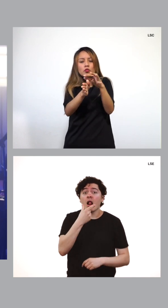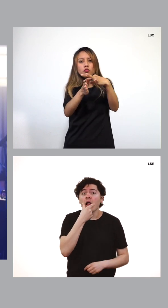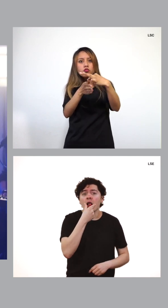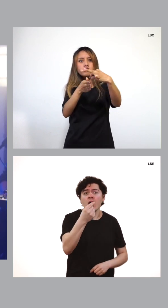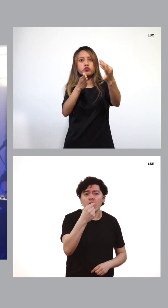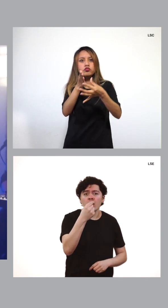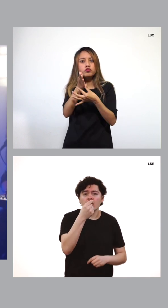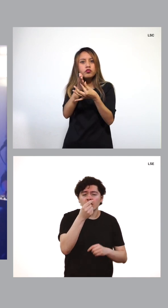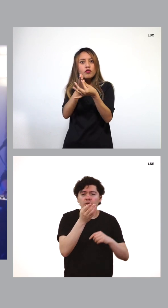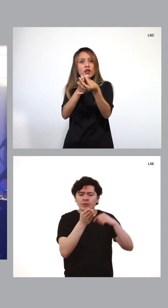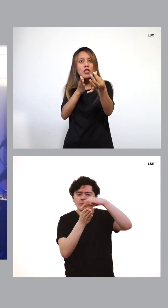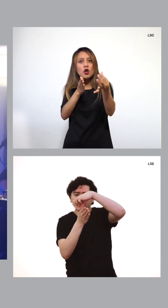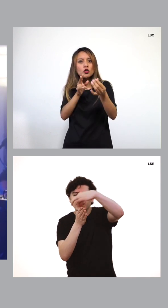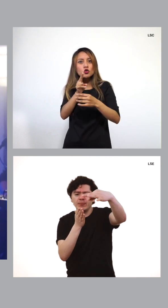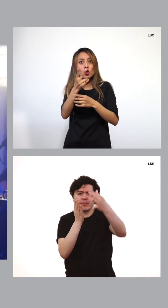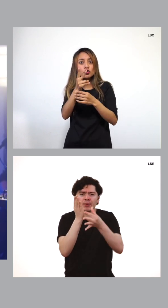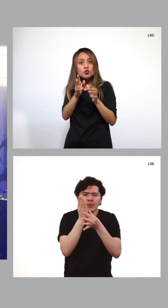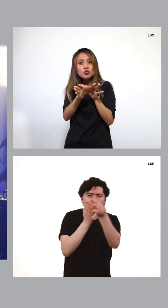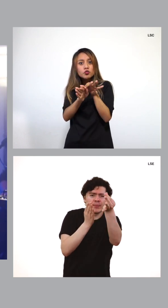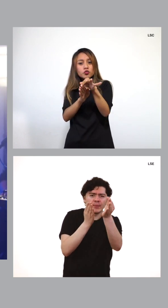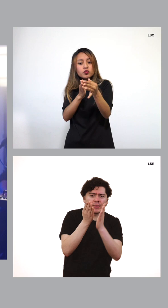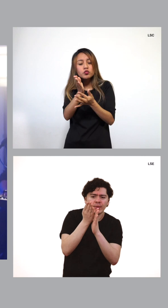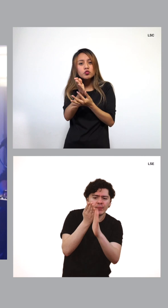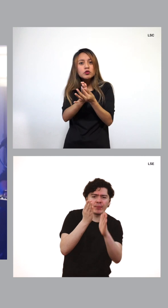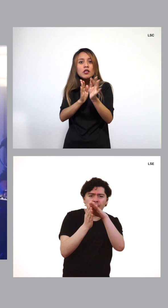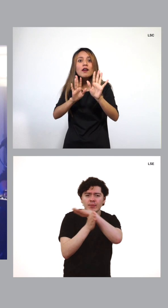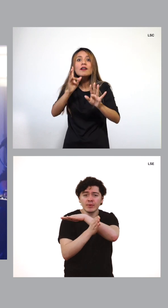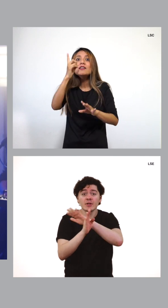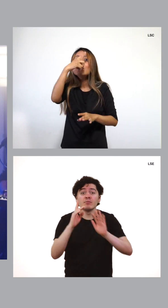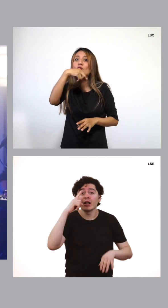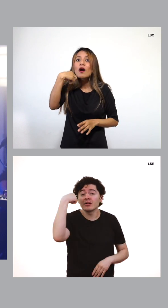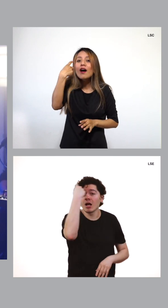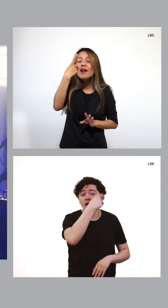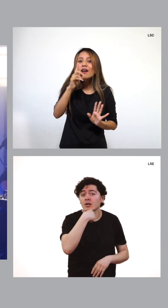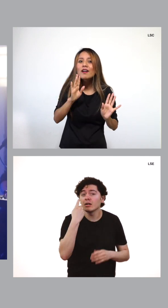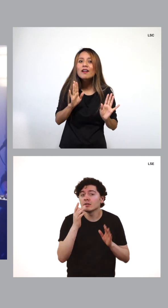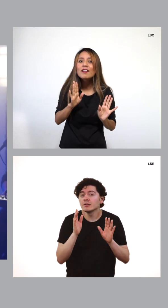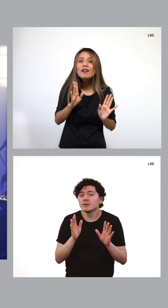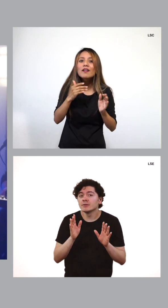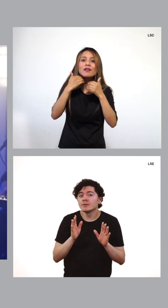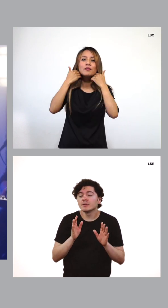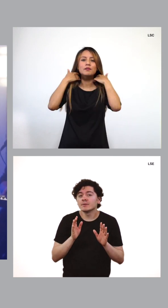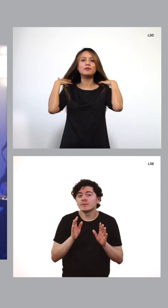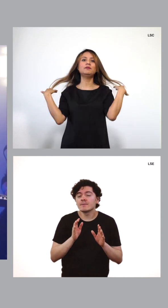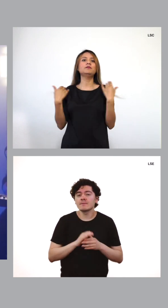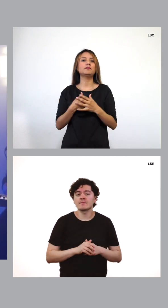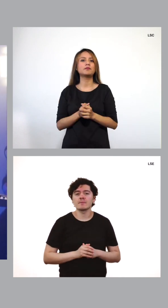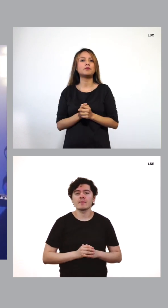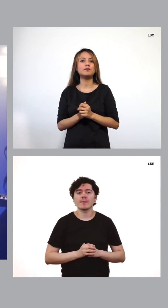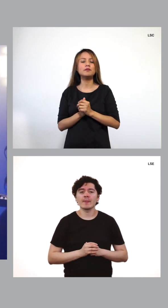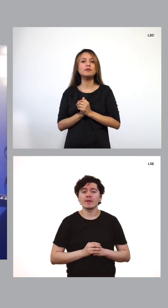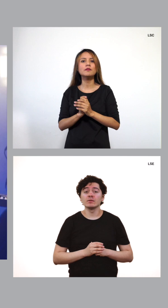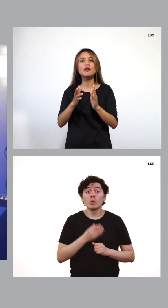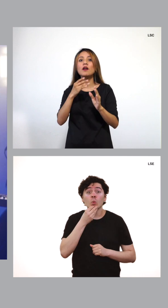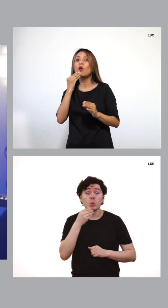esto. Dice: ¿y su cara? Su cara. Esto nos lo escribe a nosotros, Juan. Eso se lo escribe